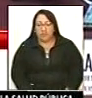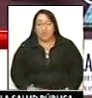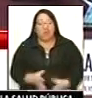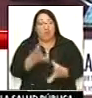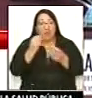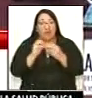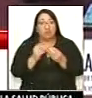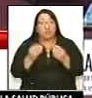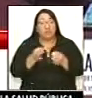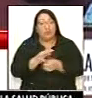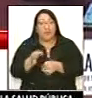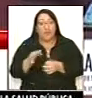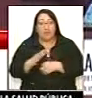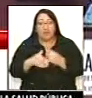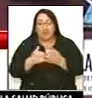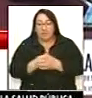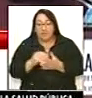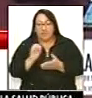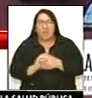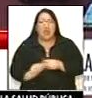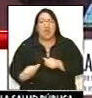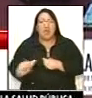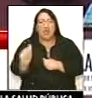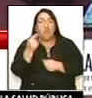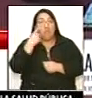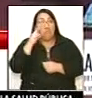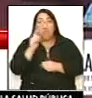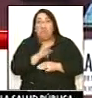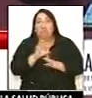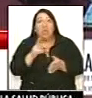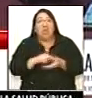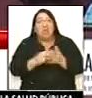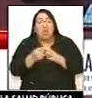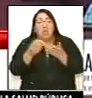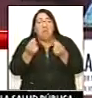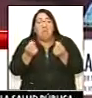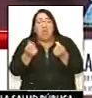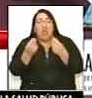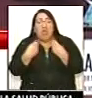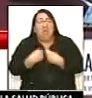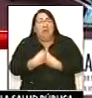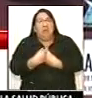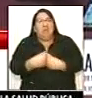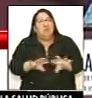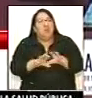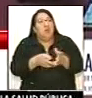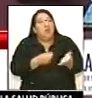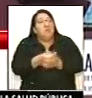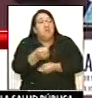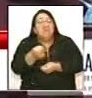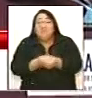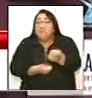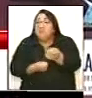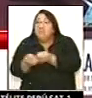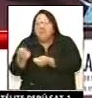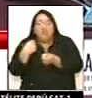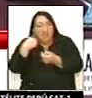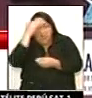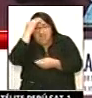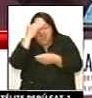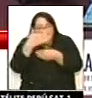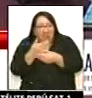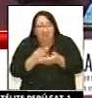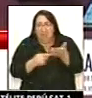muchas regiones del Perú, las más alejadas, no conocen ni siquiera lo que es malversación de fondos. Pueden agarrar la plata de una cosa para poner la orden y no tienen idea